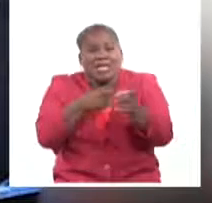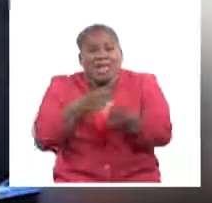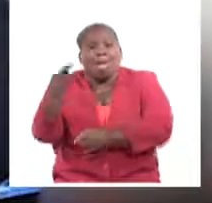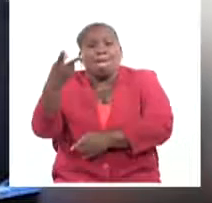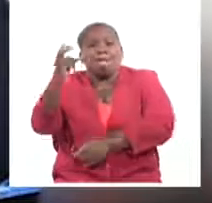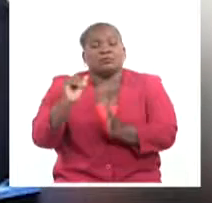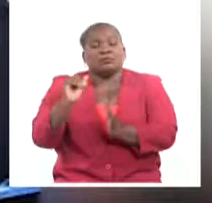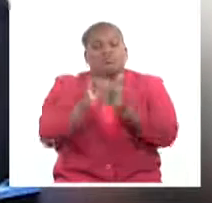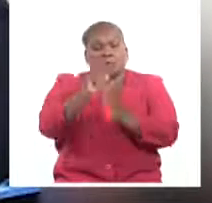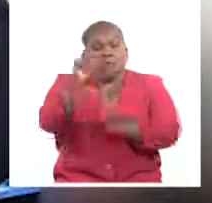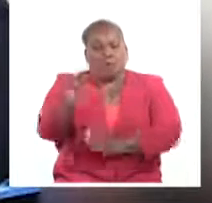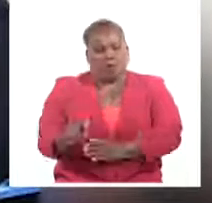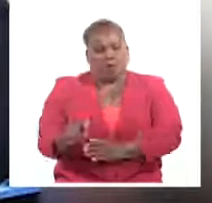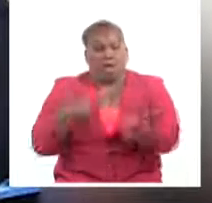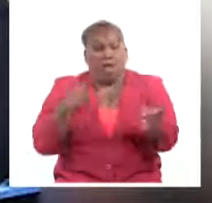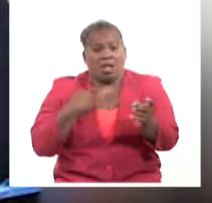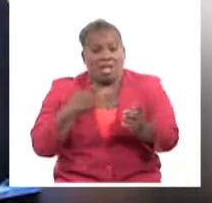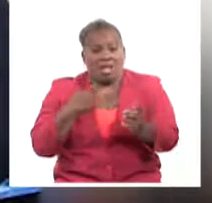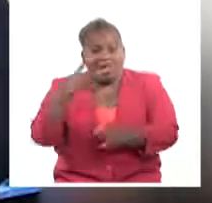Mundial,